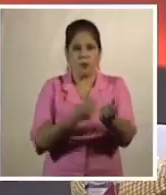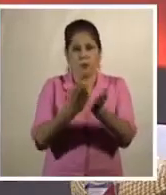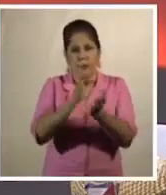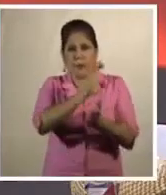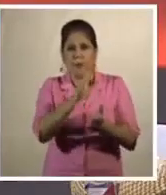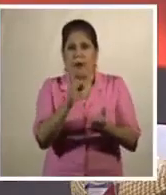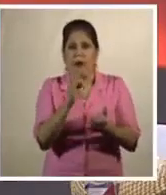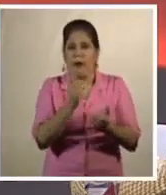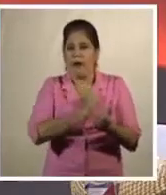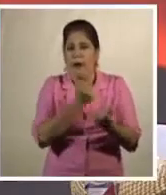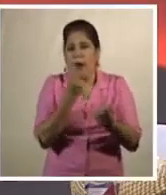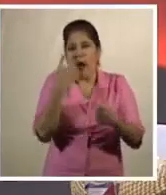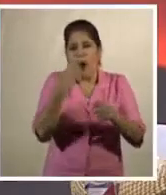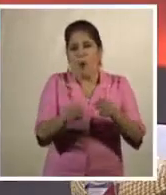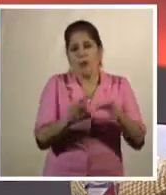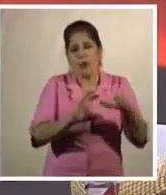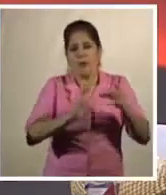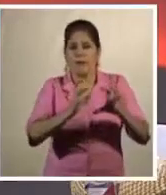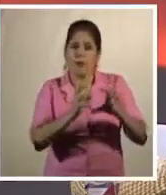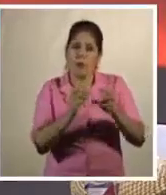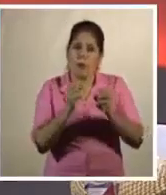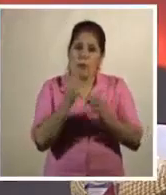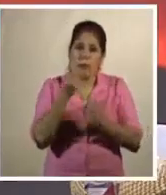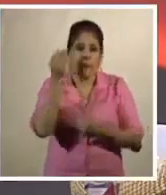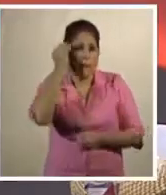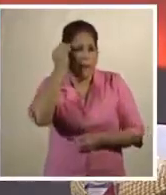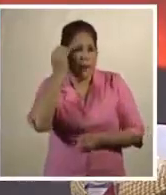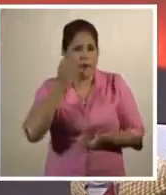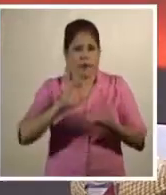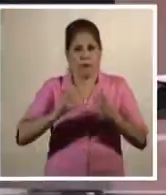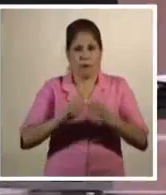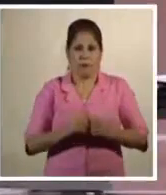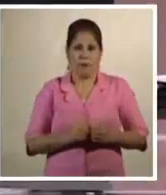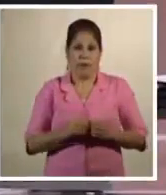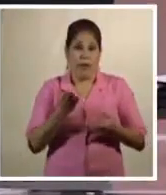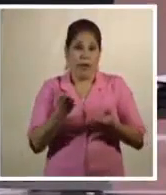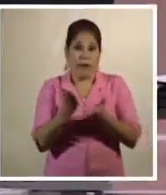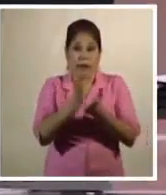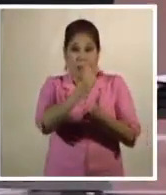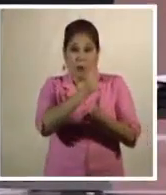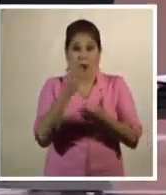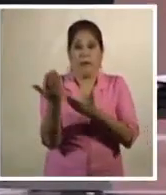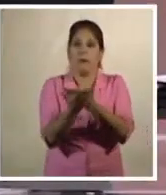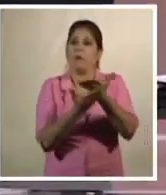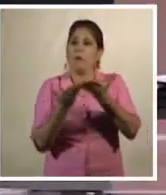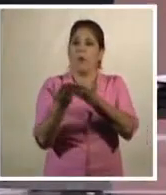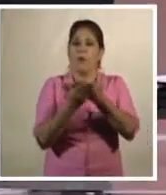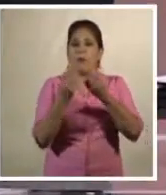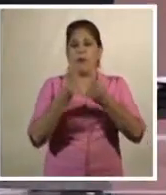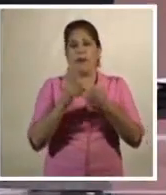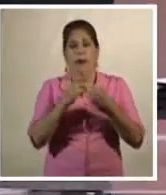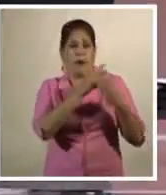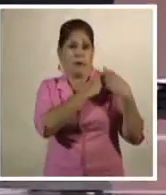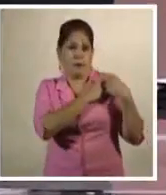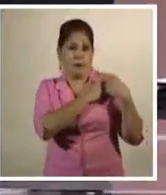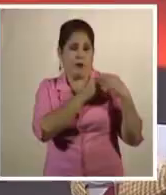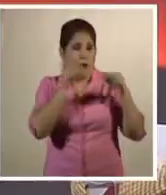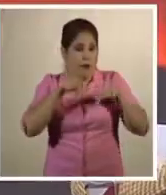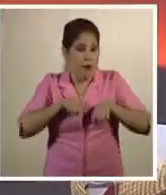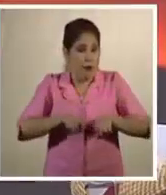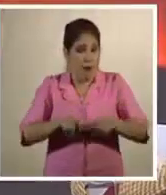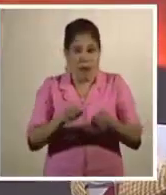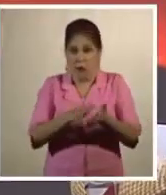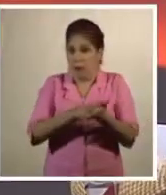aprendizaje y está buscando por sí mismo cosas curiosidades aprender de la escuela compartir un poco esas áreas